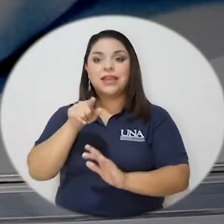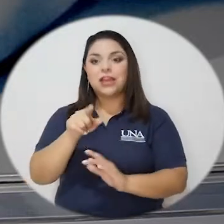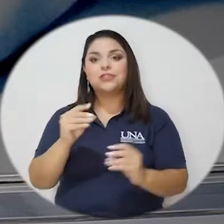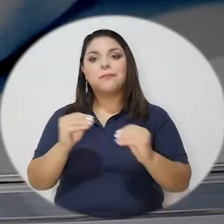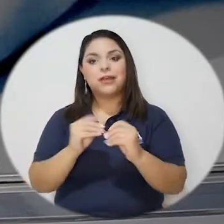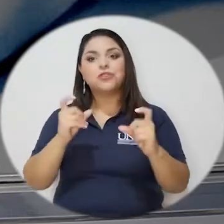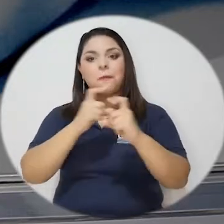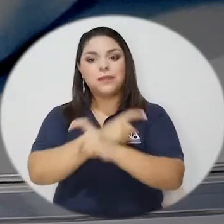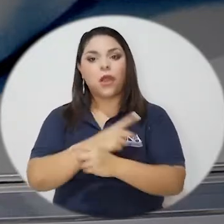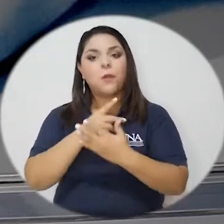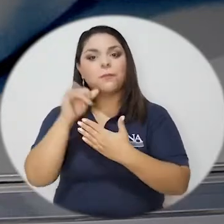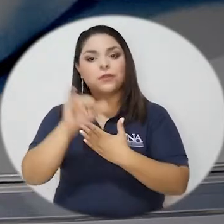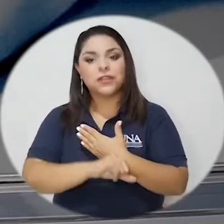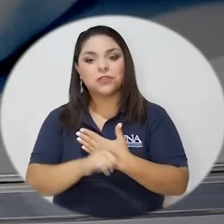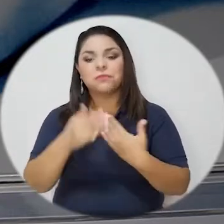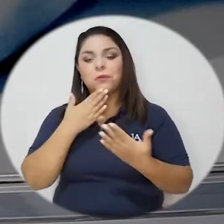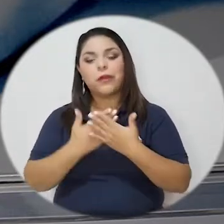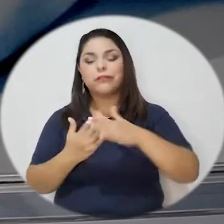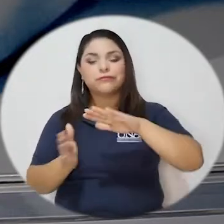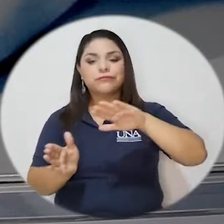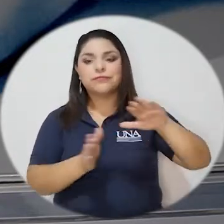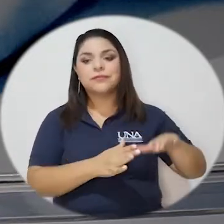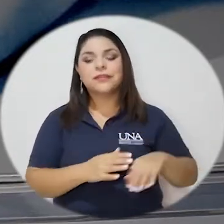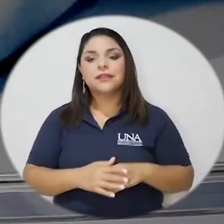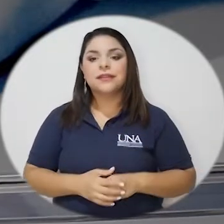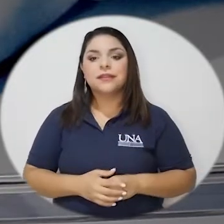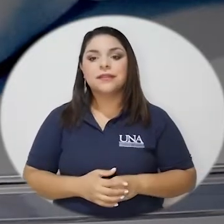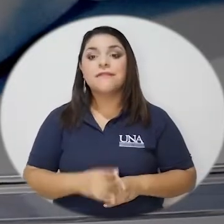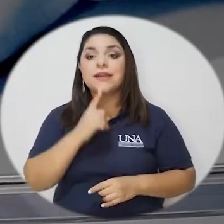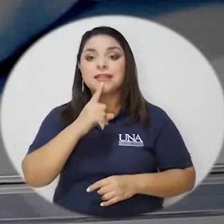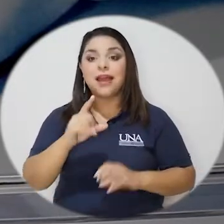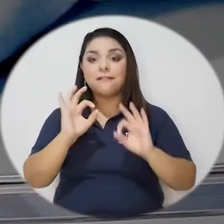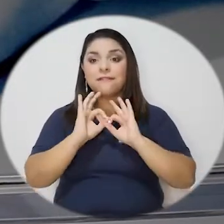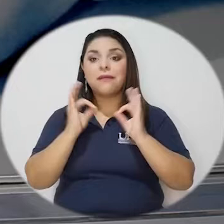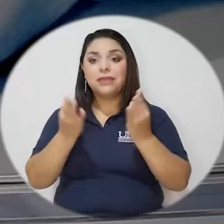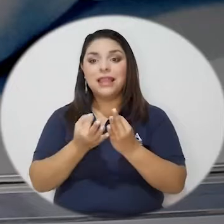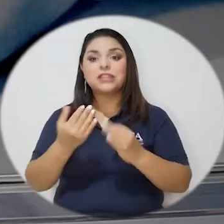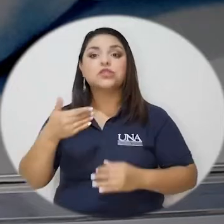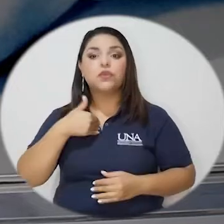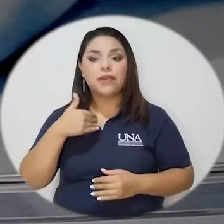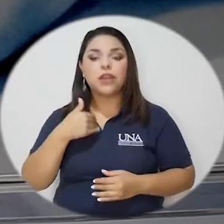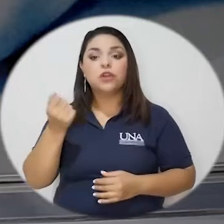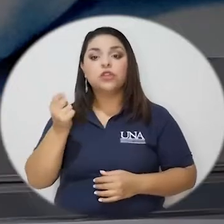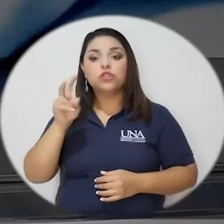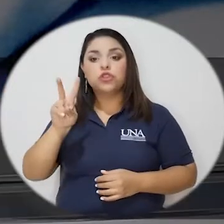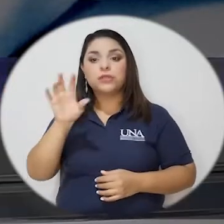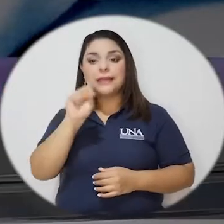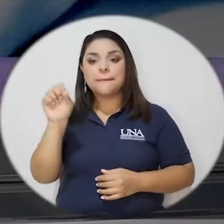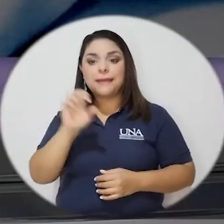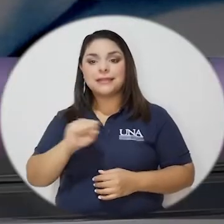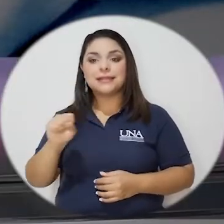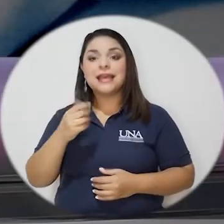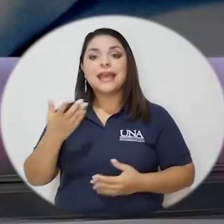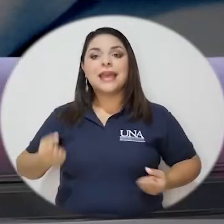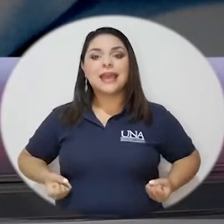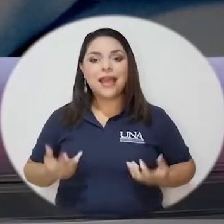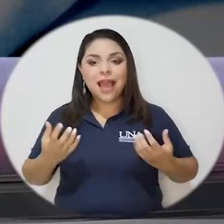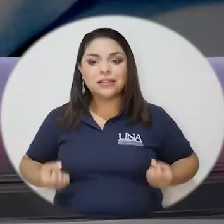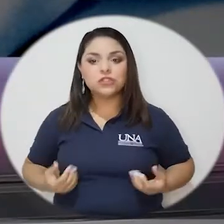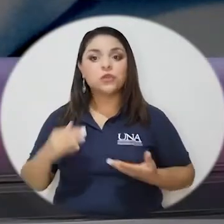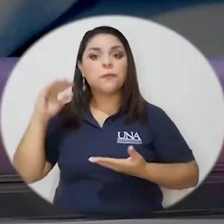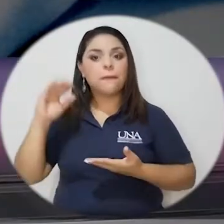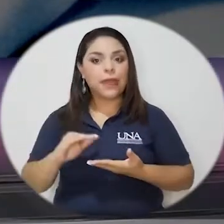más el proyecto, o sea. Pero lo que es cierto es que, digamos, las familias tuvieron 12 meses donde sus gastos